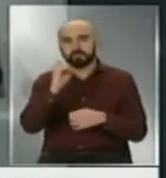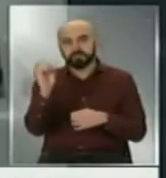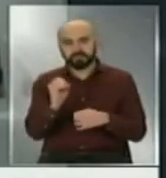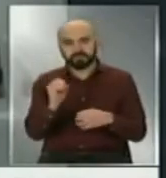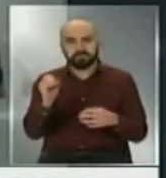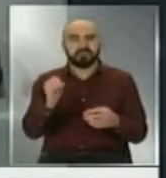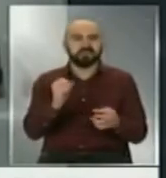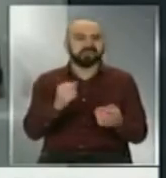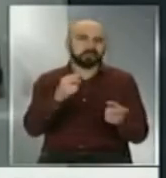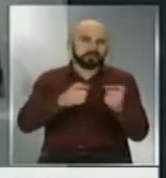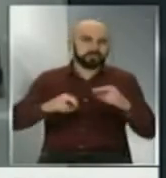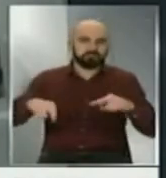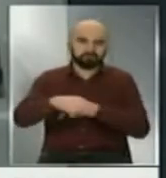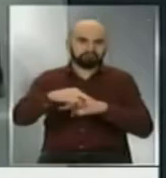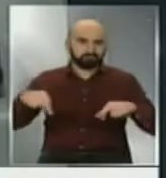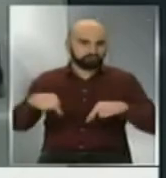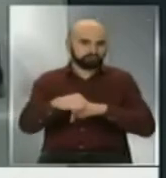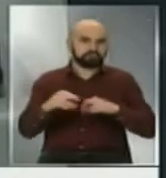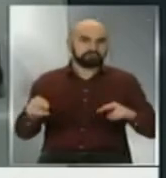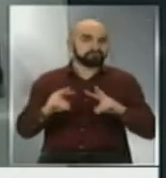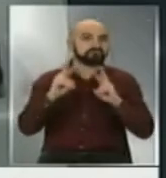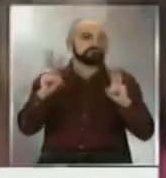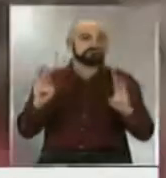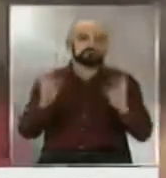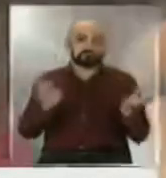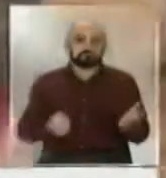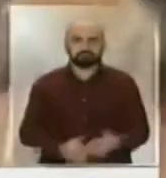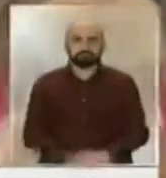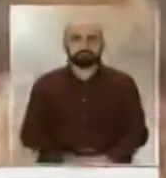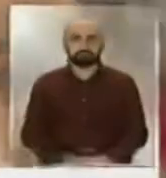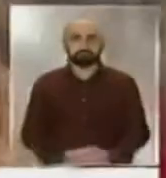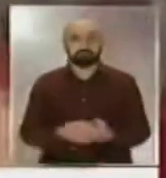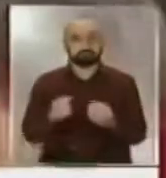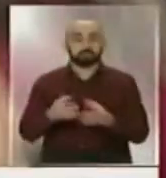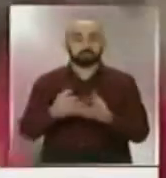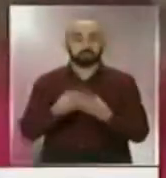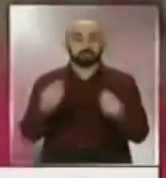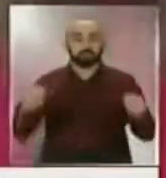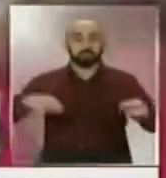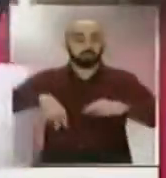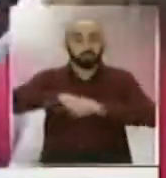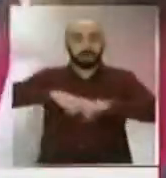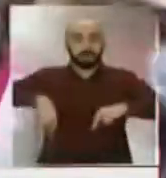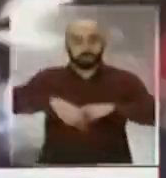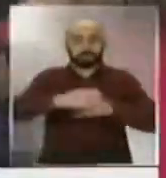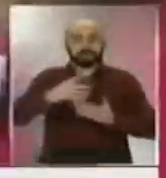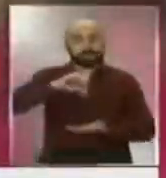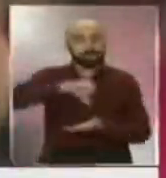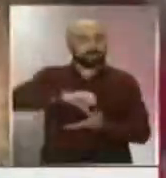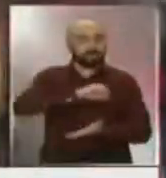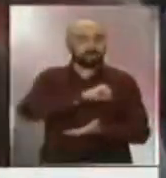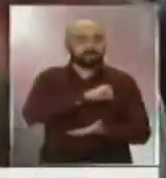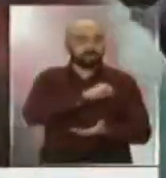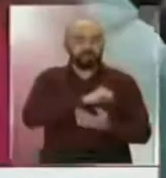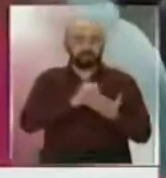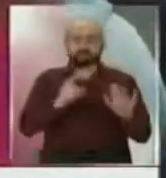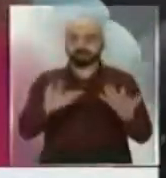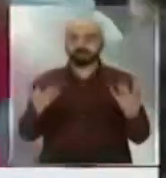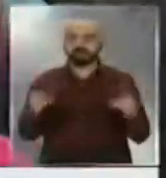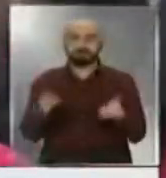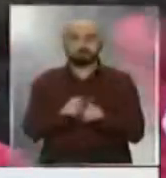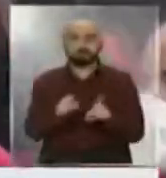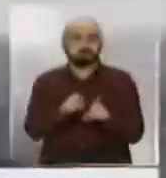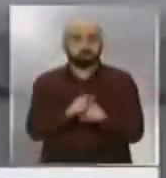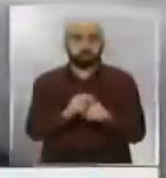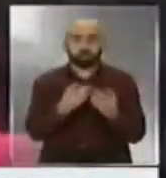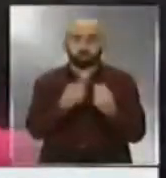15-20% asociado al cierre de colegios y universidades. La alta afluencia de peatones en el centro de Santiago es